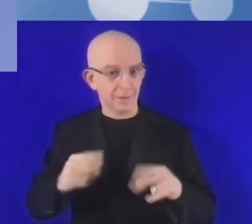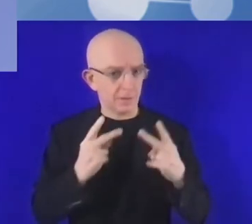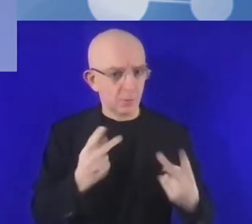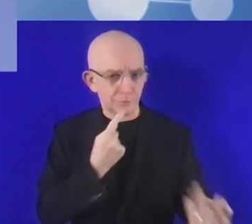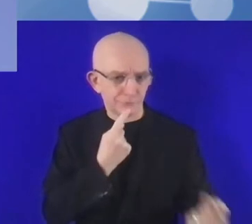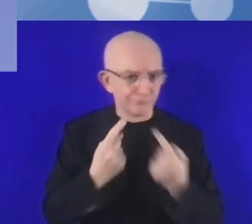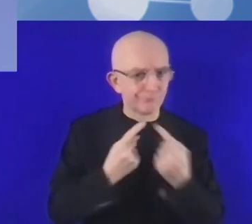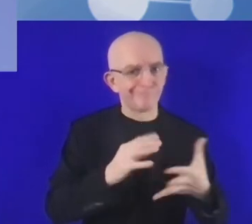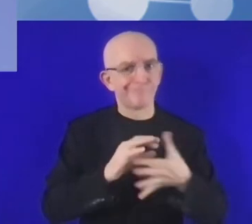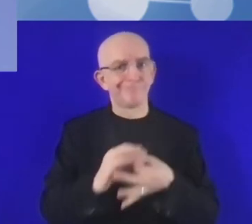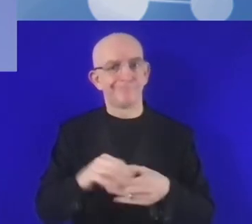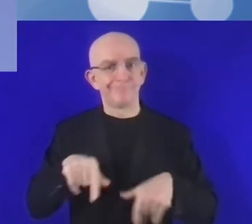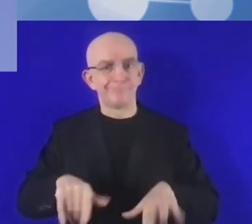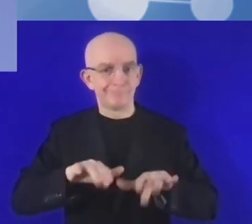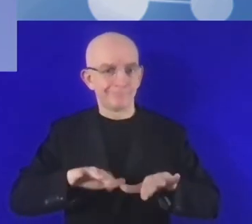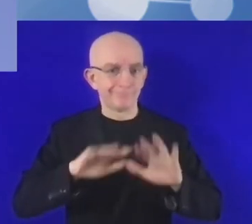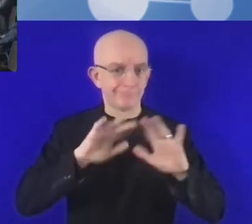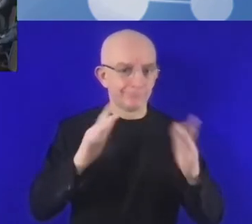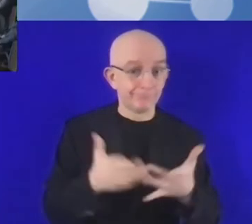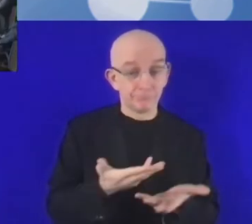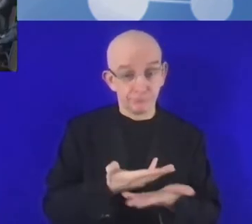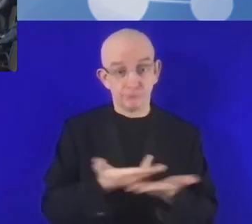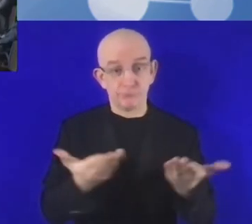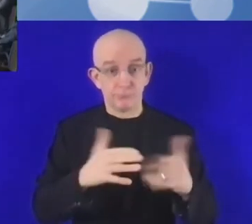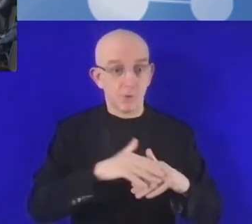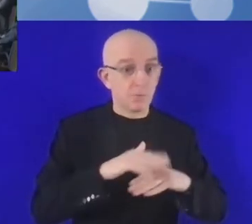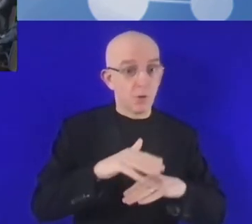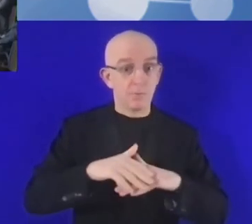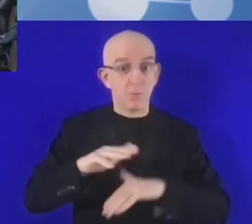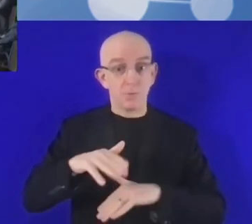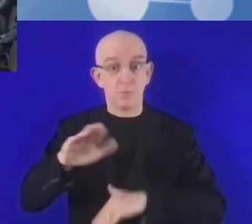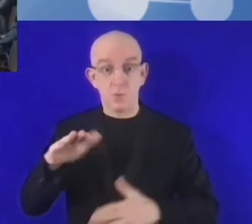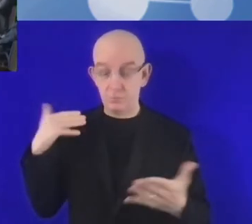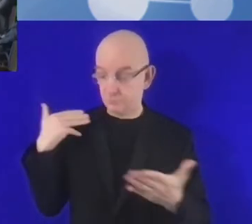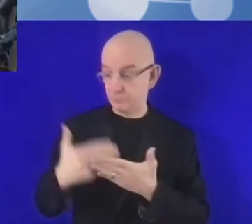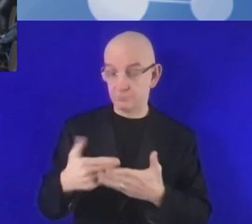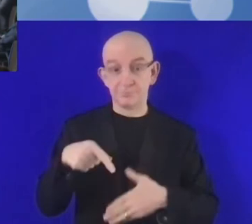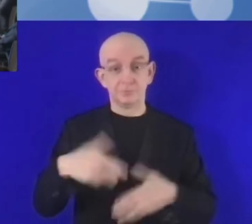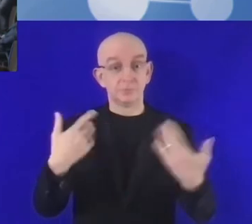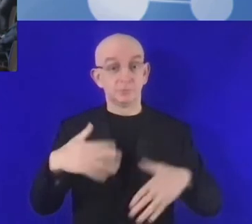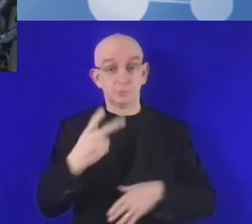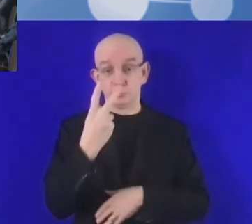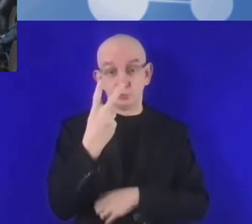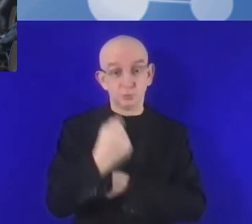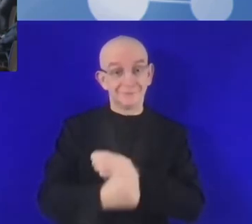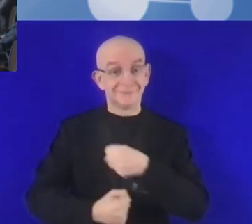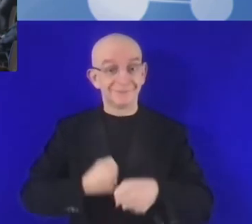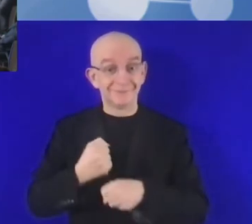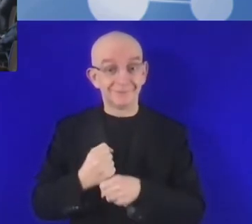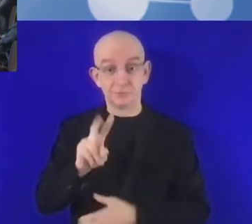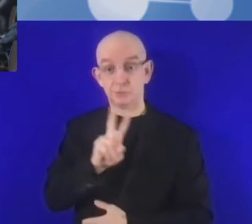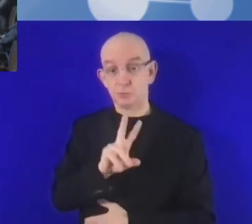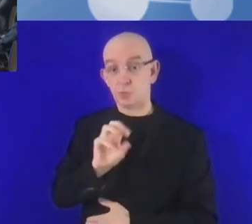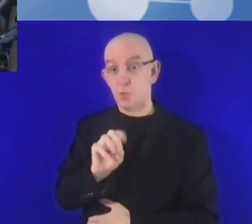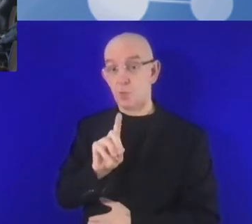digital de la ONU, seremos testigos de la toma de decisiones muy importantes sobre